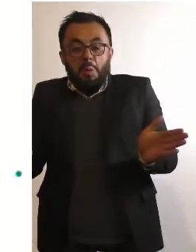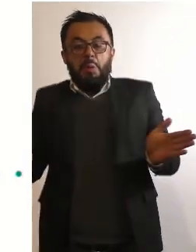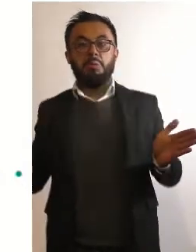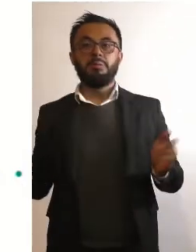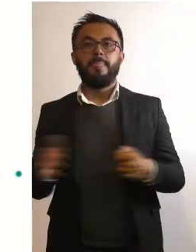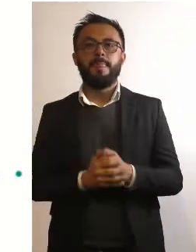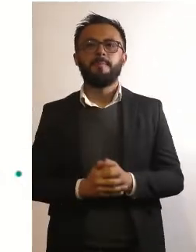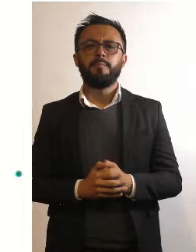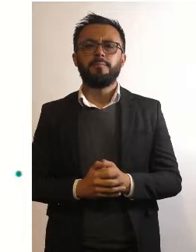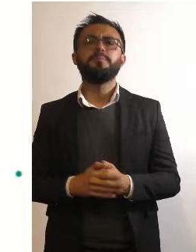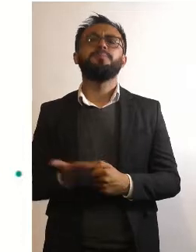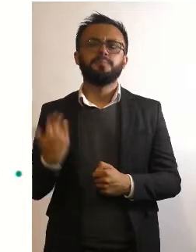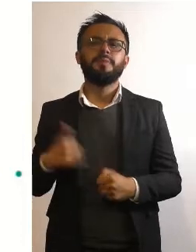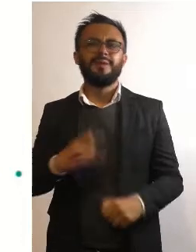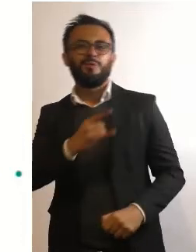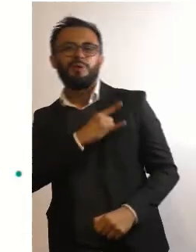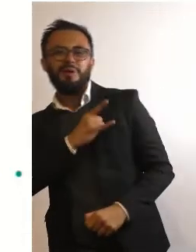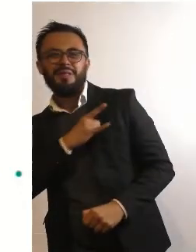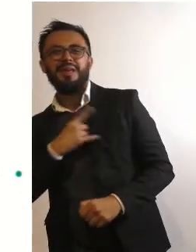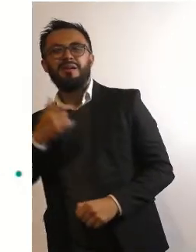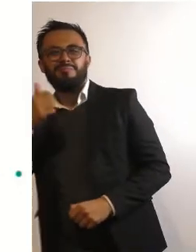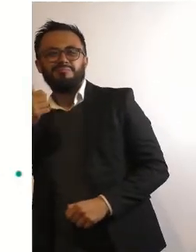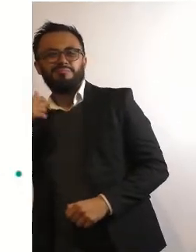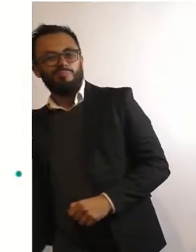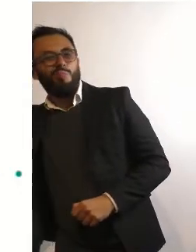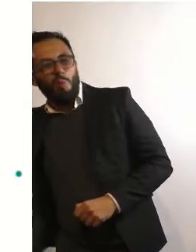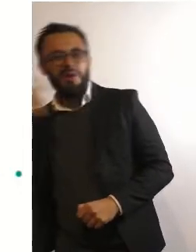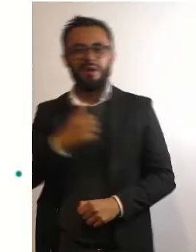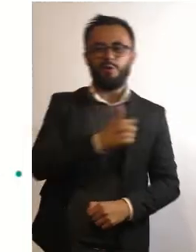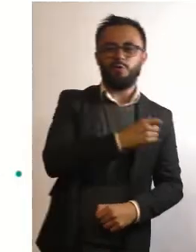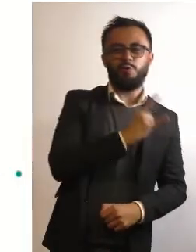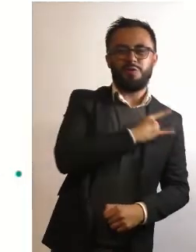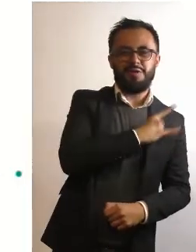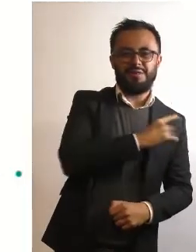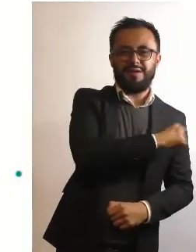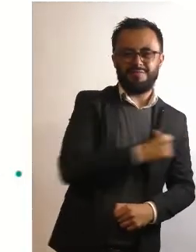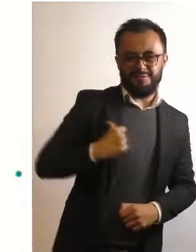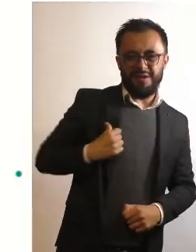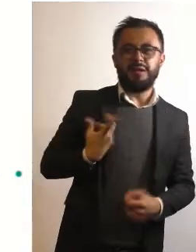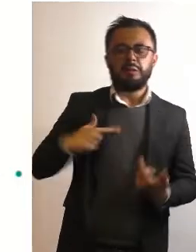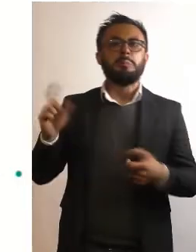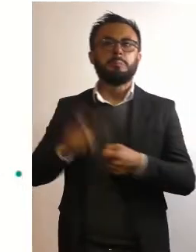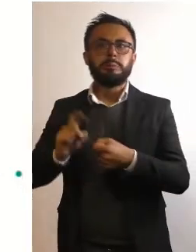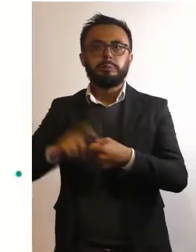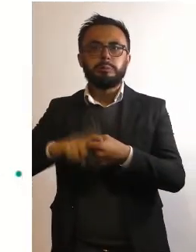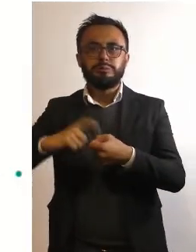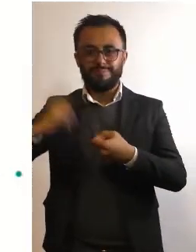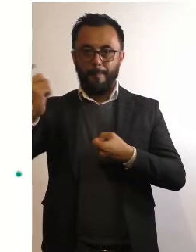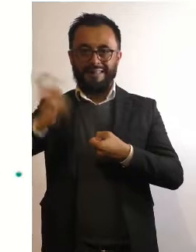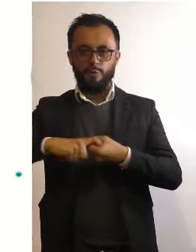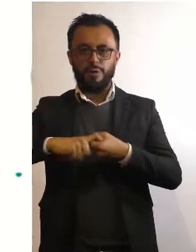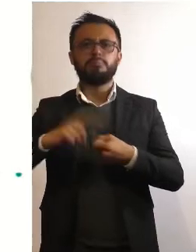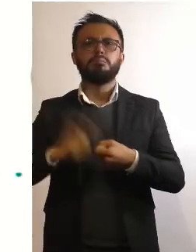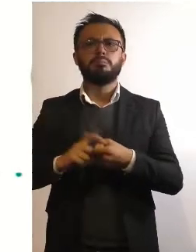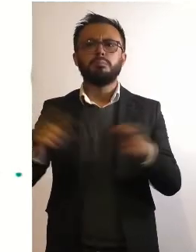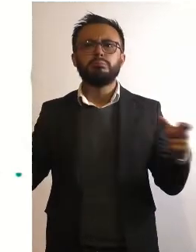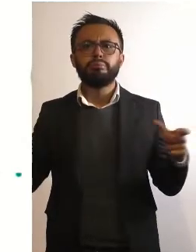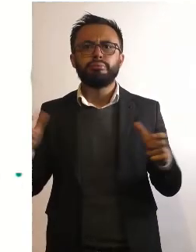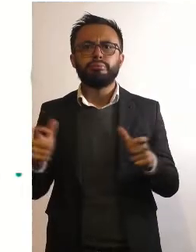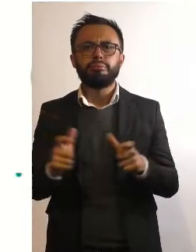superior públicas y privadas se redujeron en 85.000 matrículas. Siguiente, por favor.